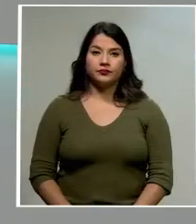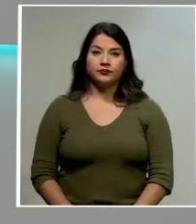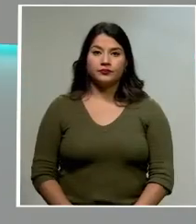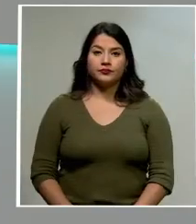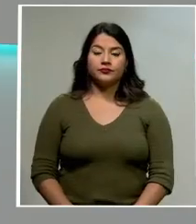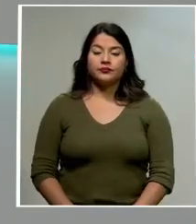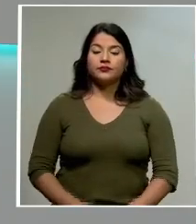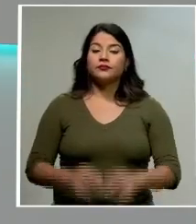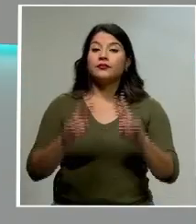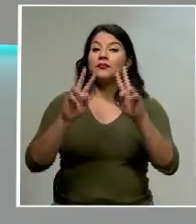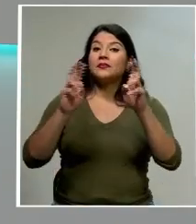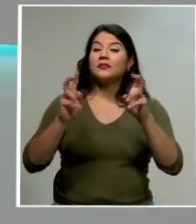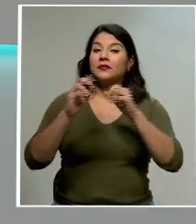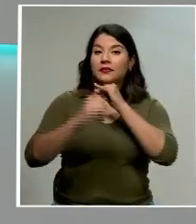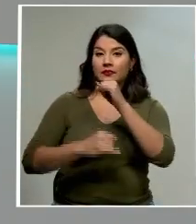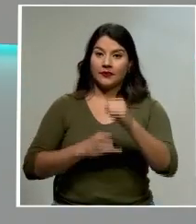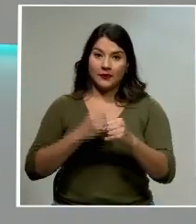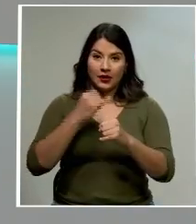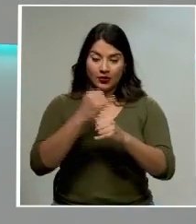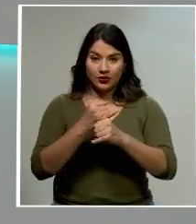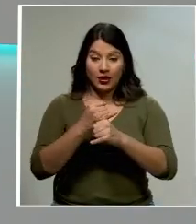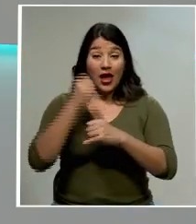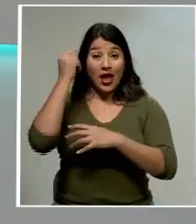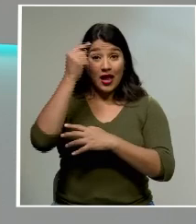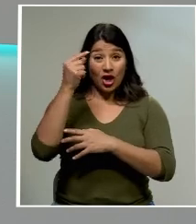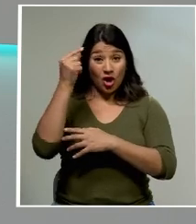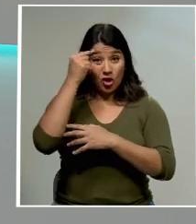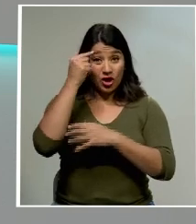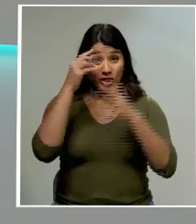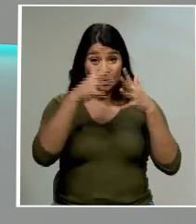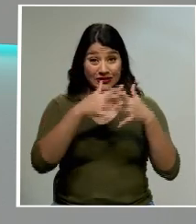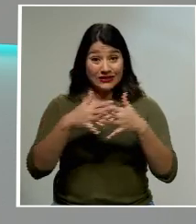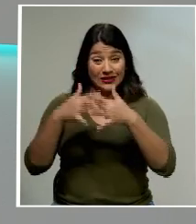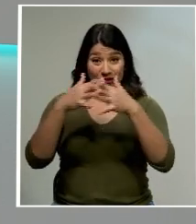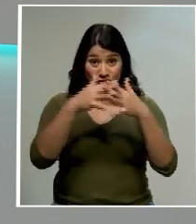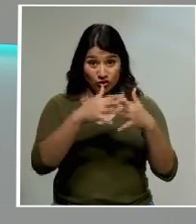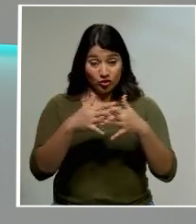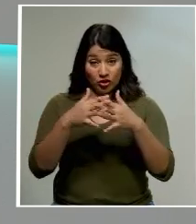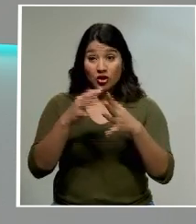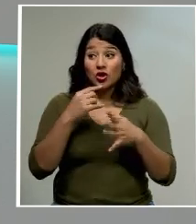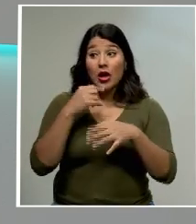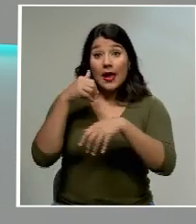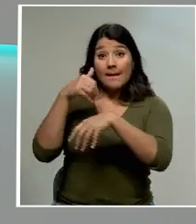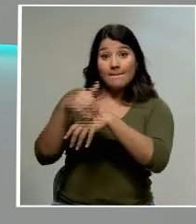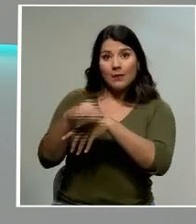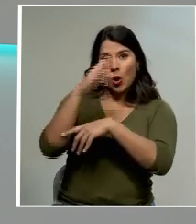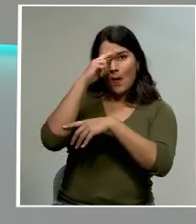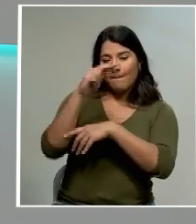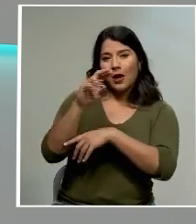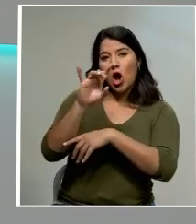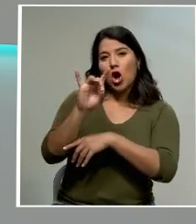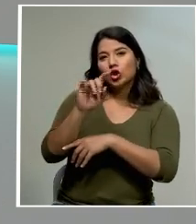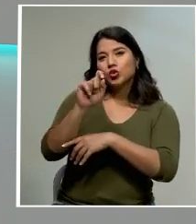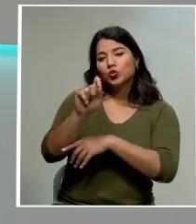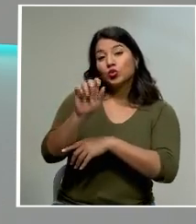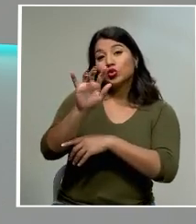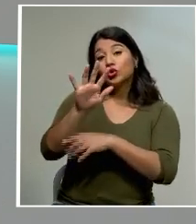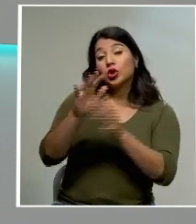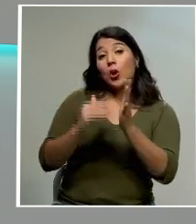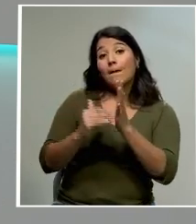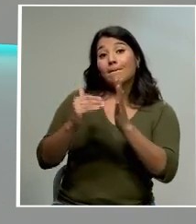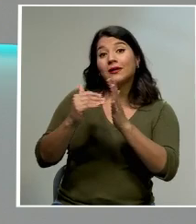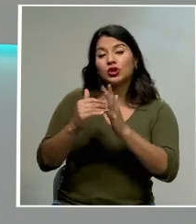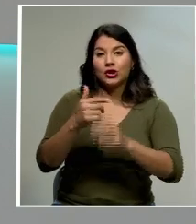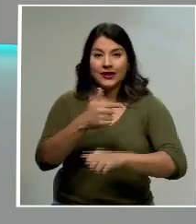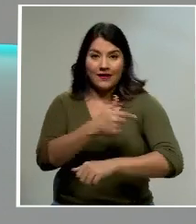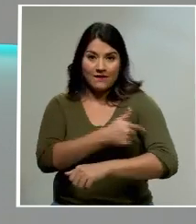Y en las noticias del mundo, el gobierno de Estados Unidos acordó enviar a México 8.5 millones de